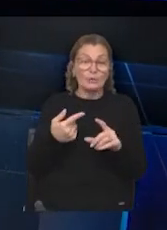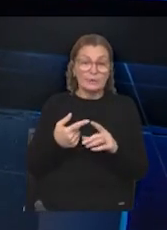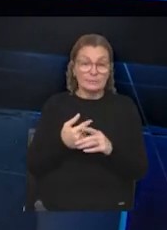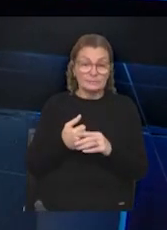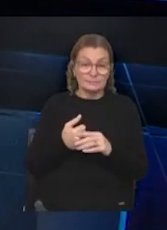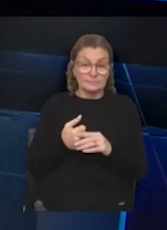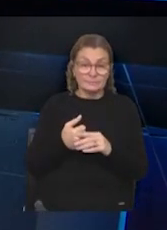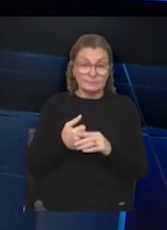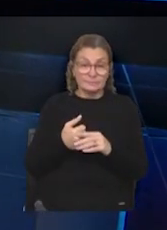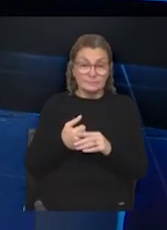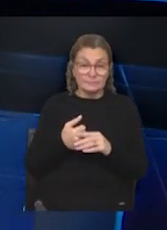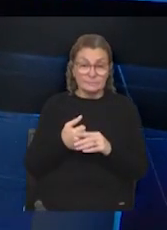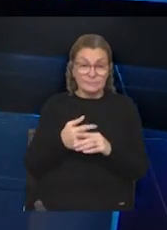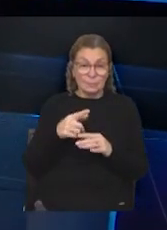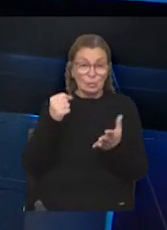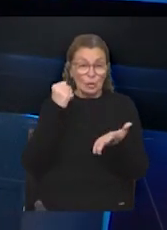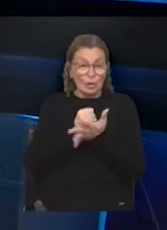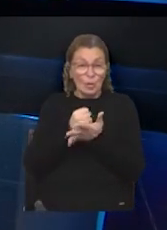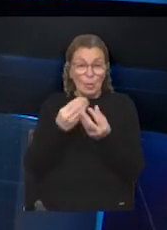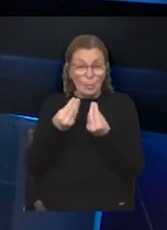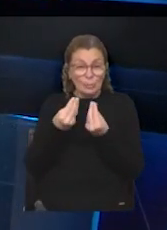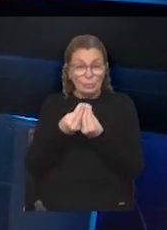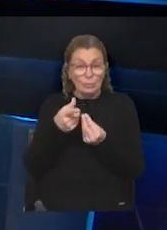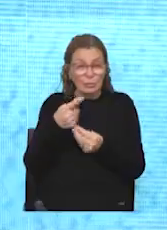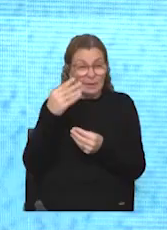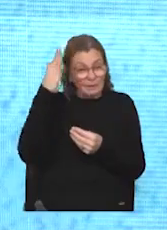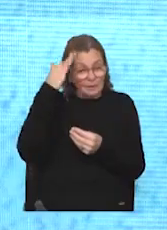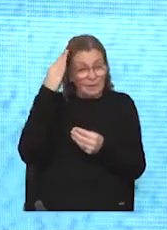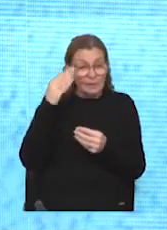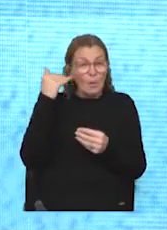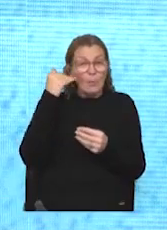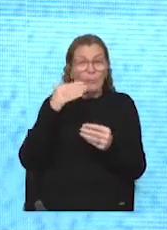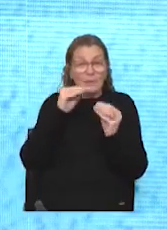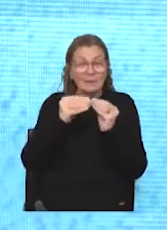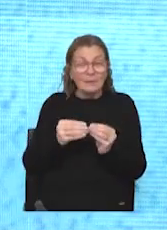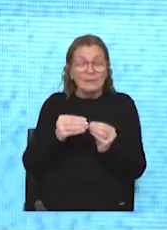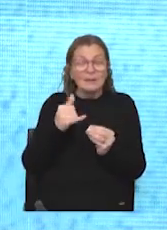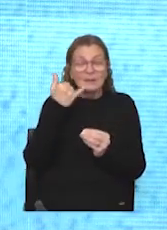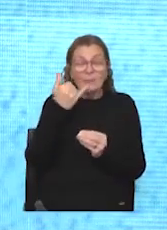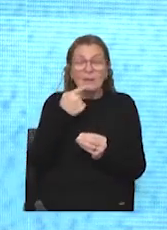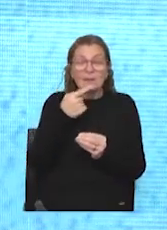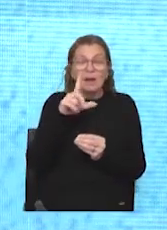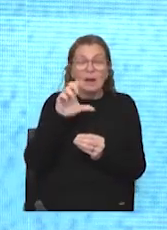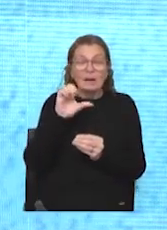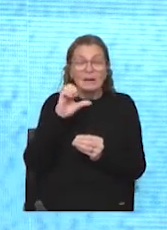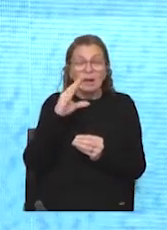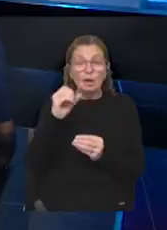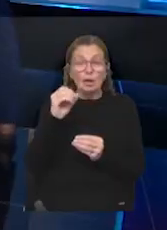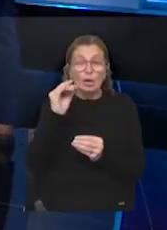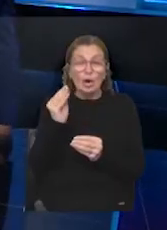otros logo bueno acá hay otro logo Yo quiero saber si los profes de matemática llaman y dicen Hola leor